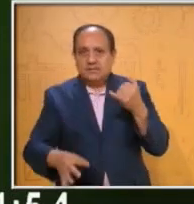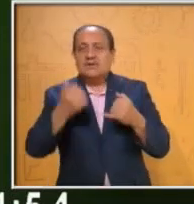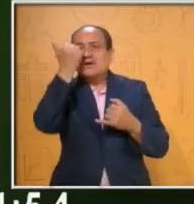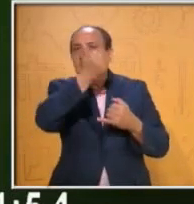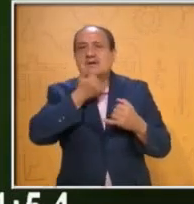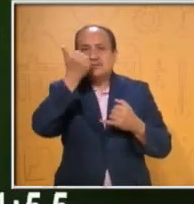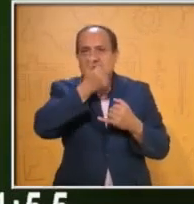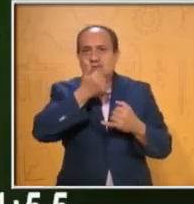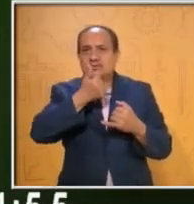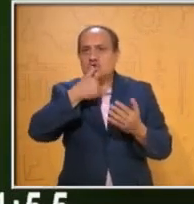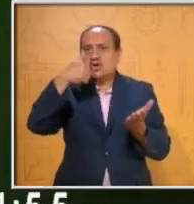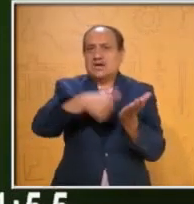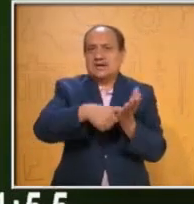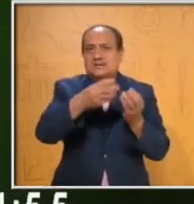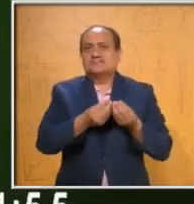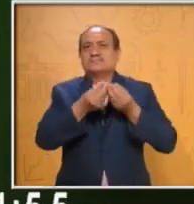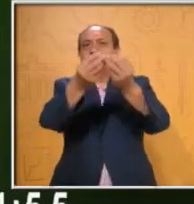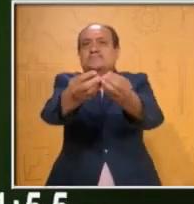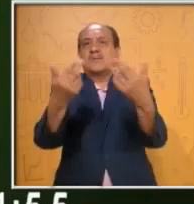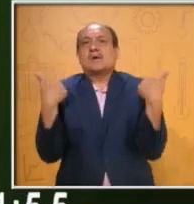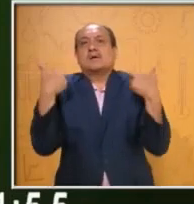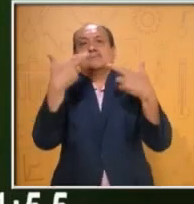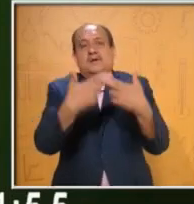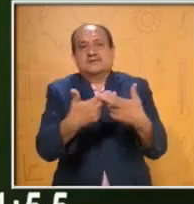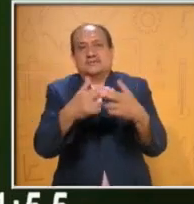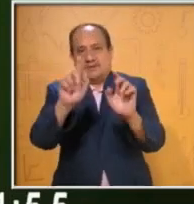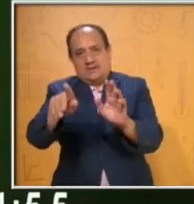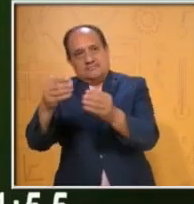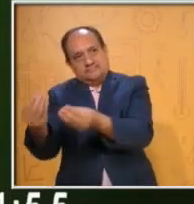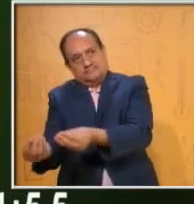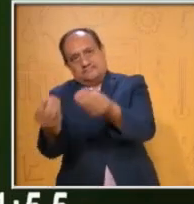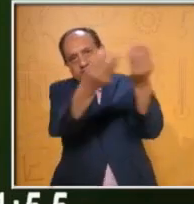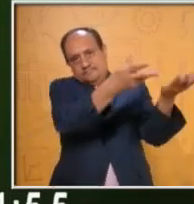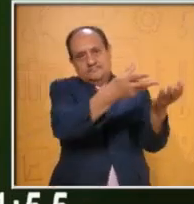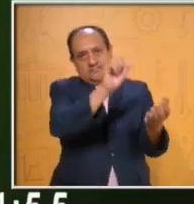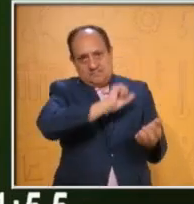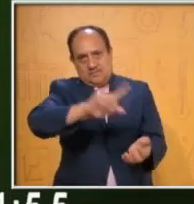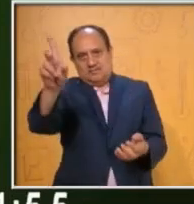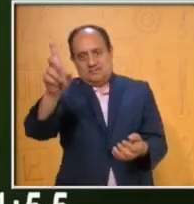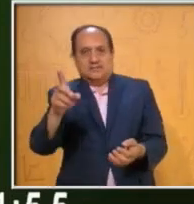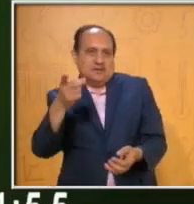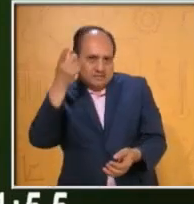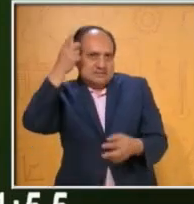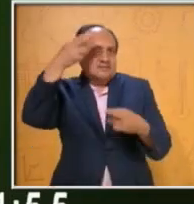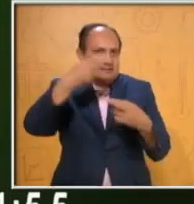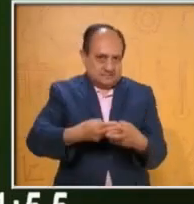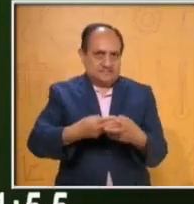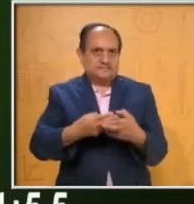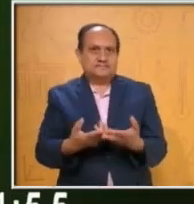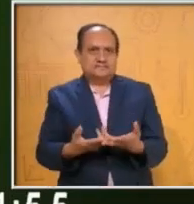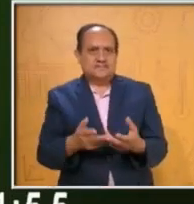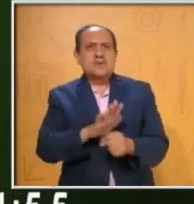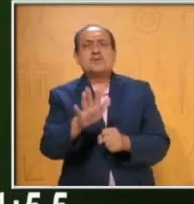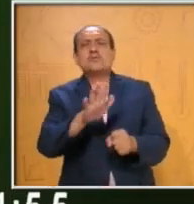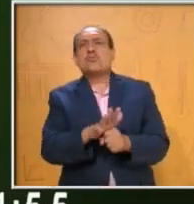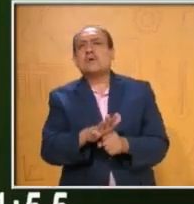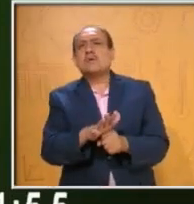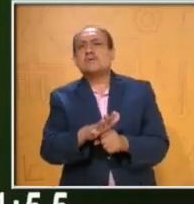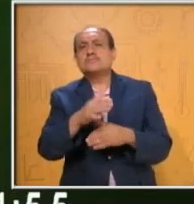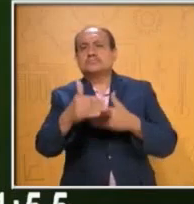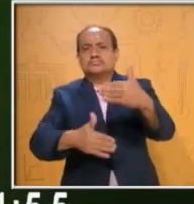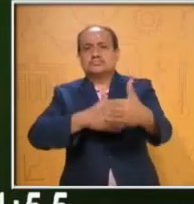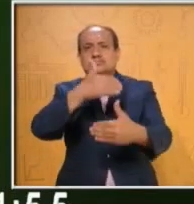le dieron la carta a su maestro para hacerla llegar a las autoridades correspondientes. ¿Cuál será